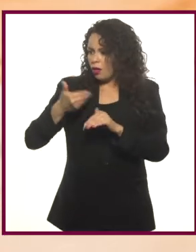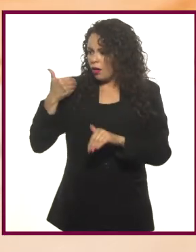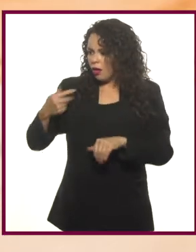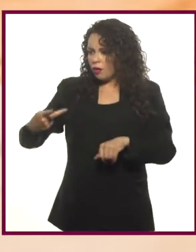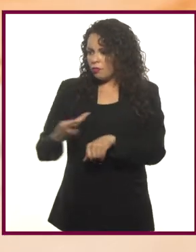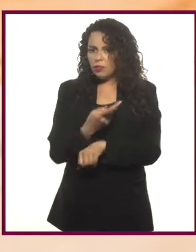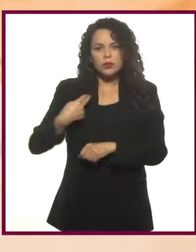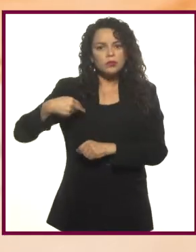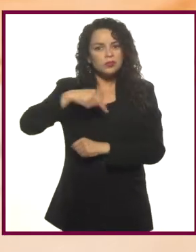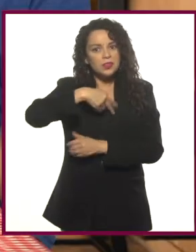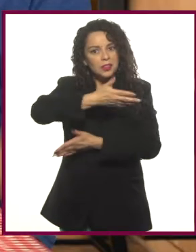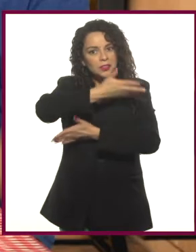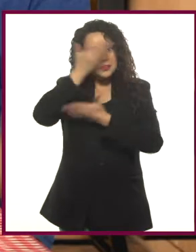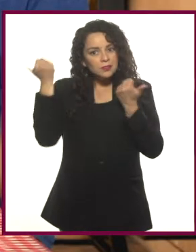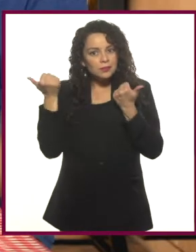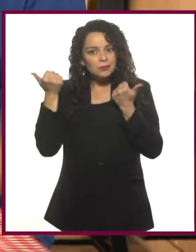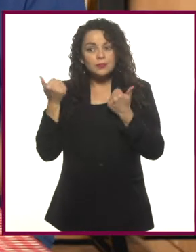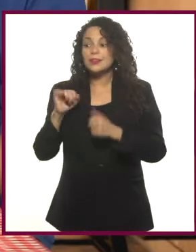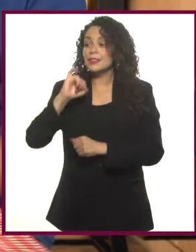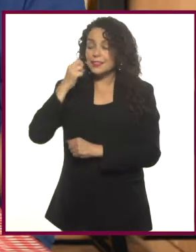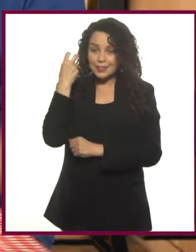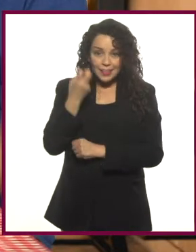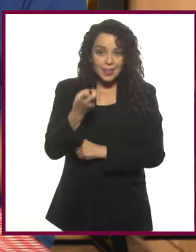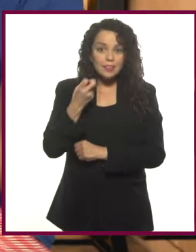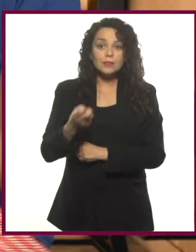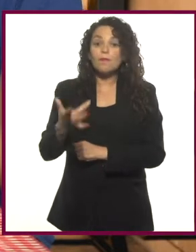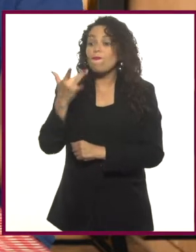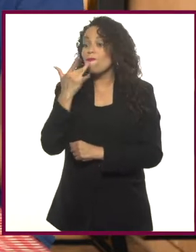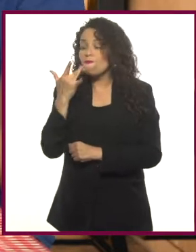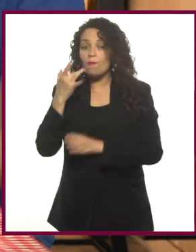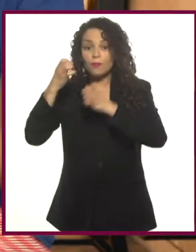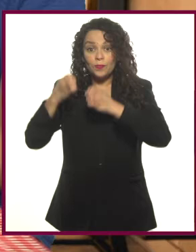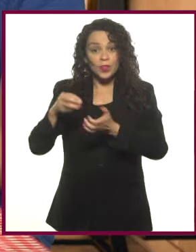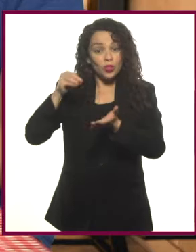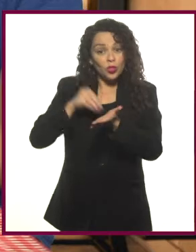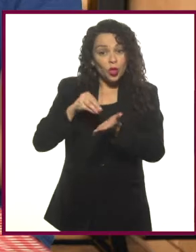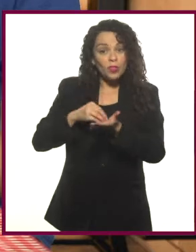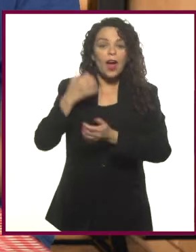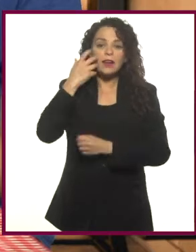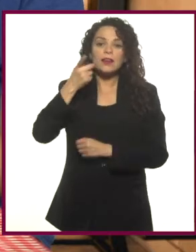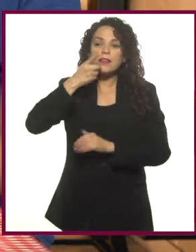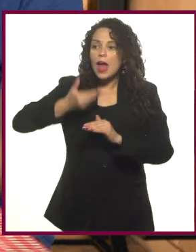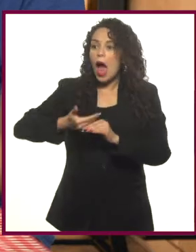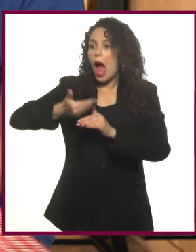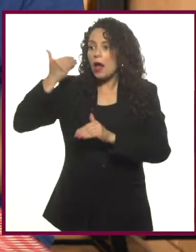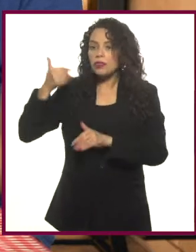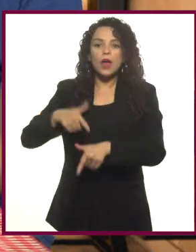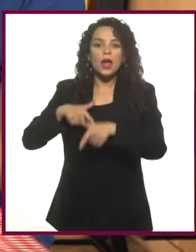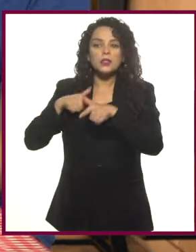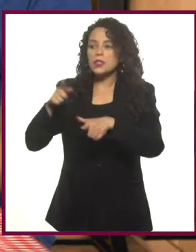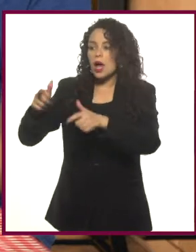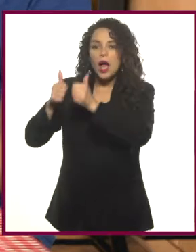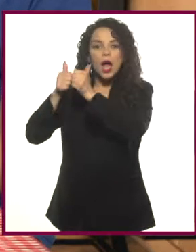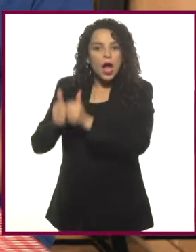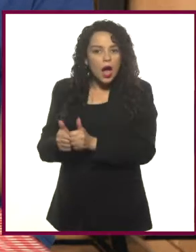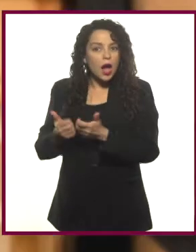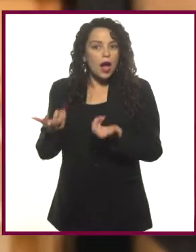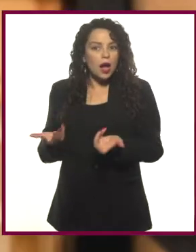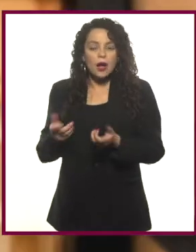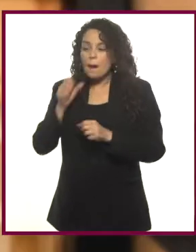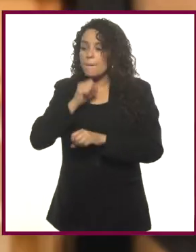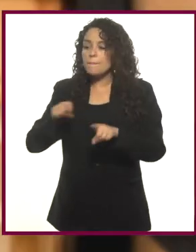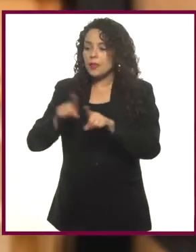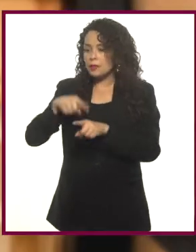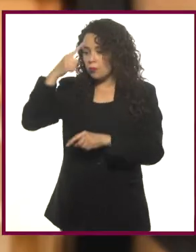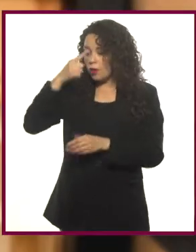hubiera pasado antes. Así es. Y si el dinosaurio todavía estaba ahí, quiere decir que antes también estaba. Y lo